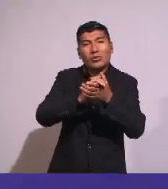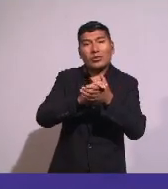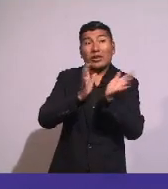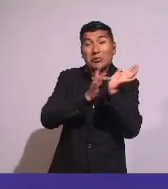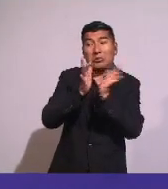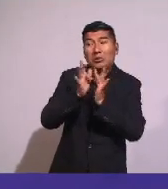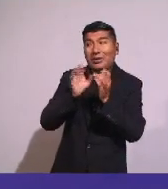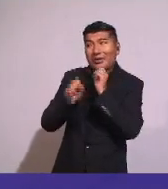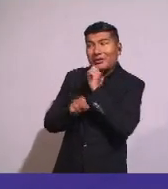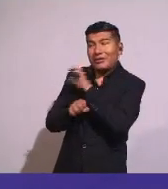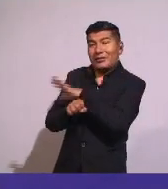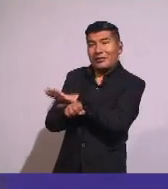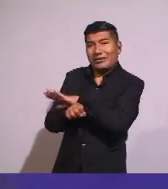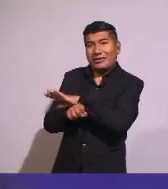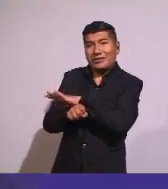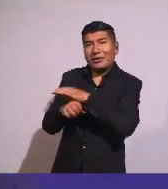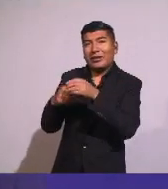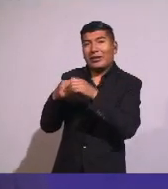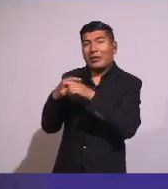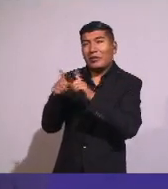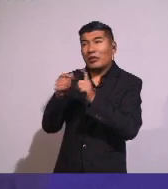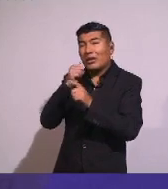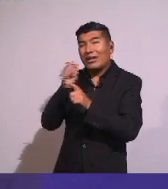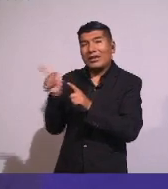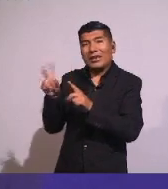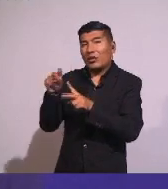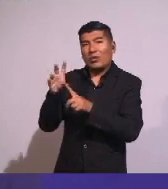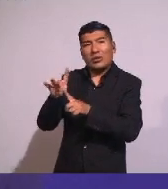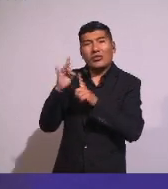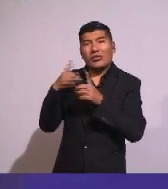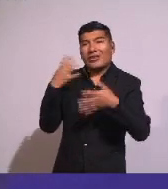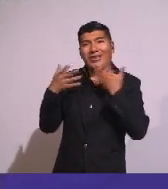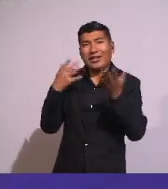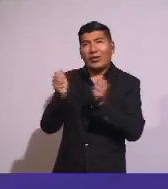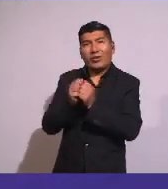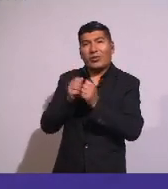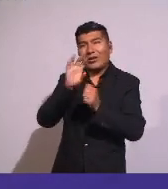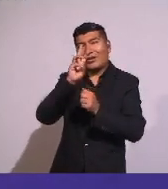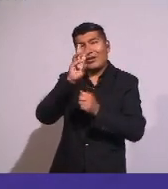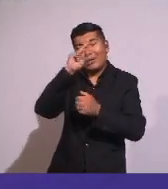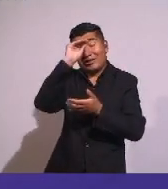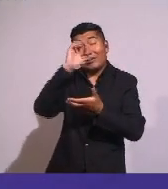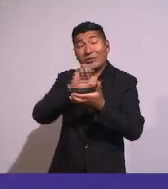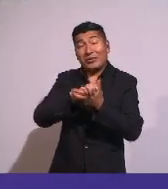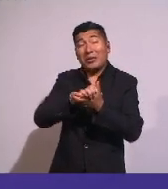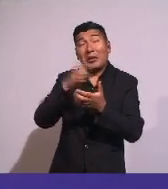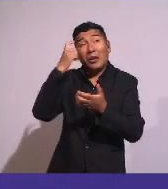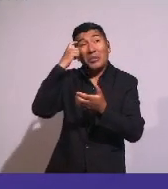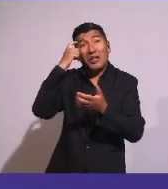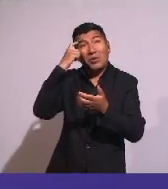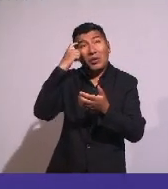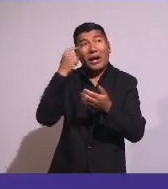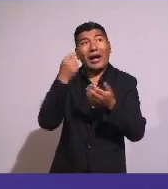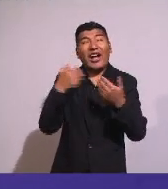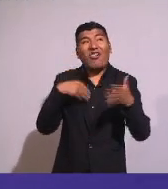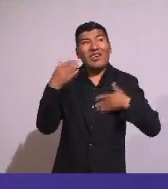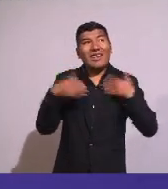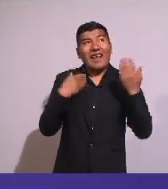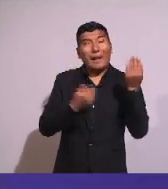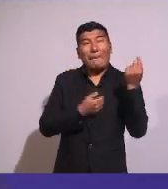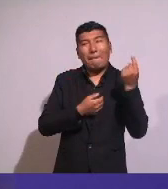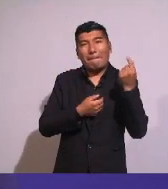jesús pero no encontró ahí la felicidad pensamos que la felicidad está en tener plata